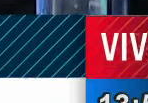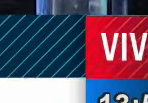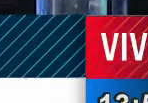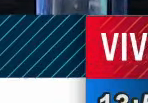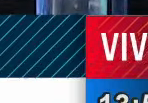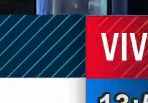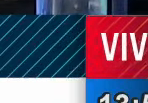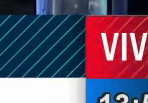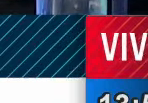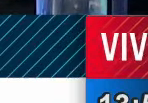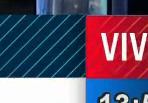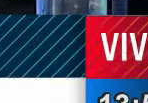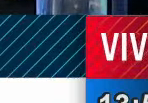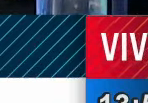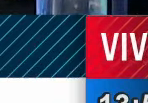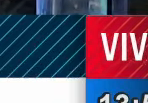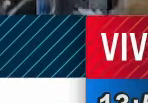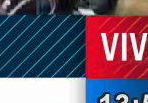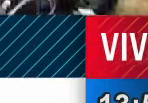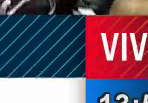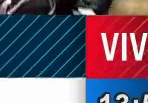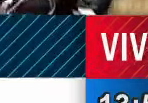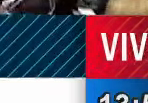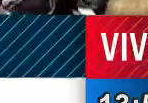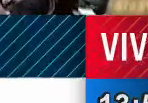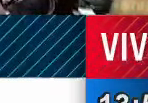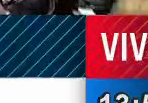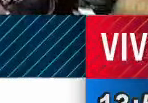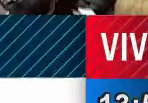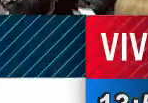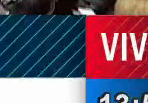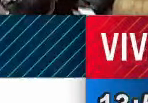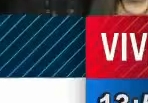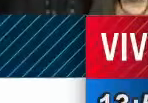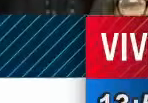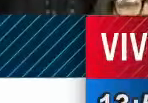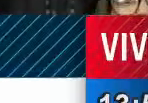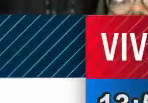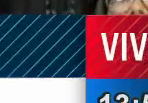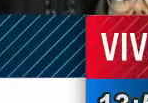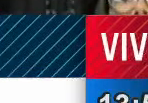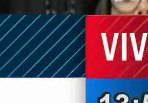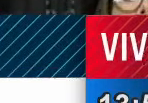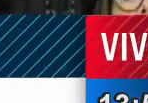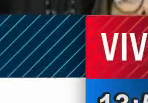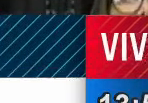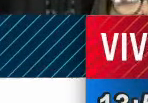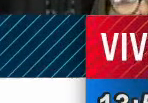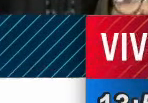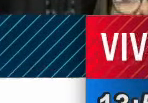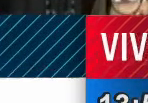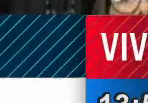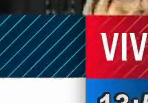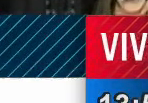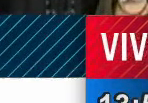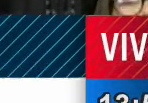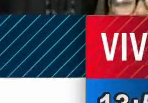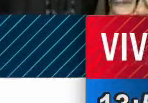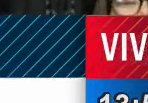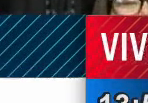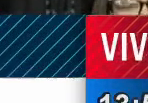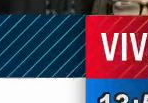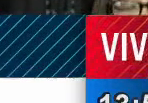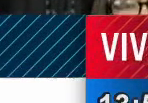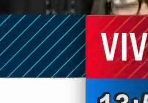artículos, incluso durante los días previos a la sesión del día de ayer. La sesión, te decían, es el que más estamos peleando. Sí, y durante los